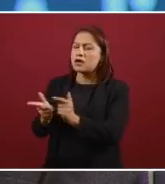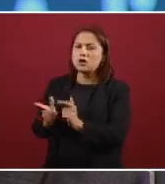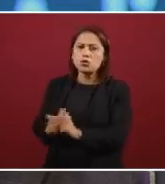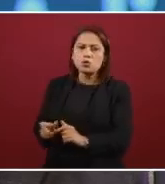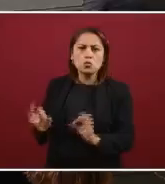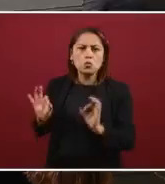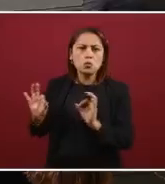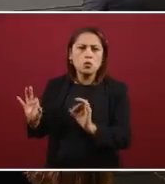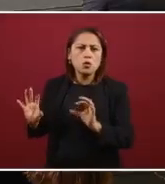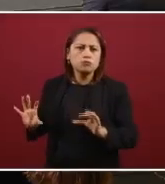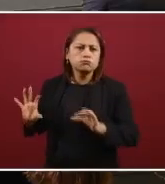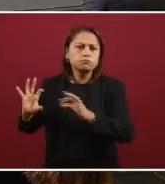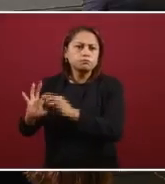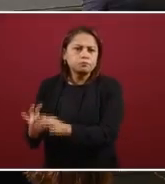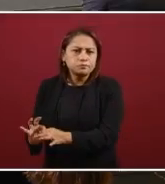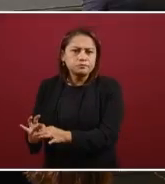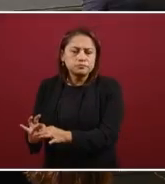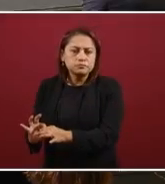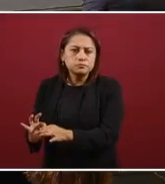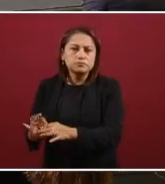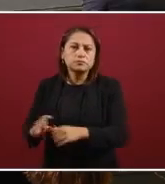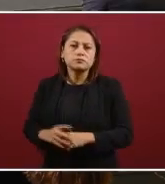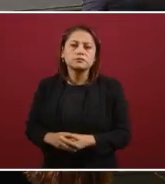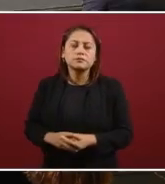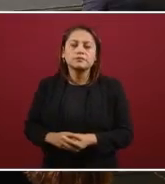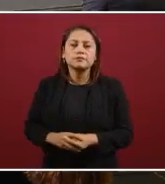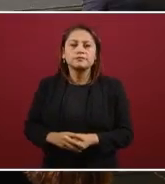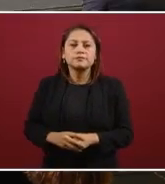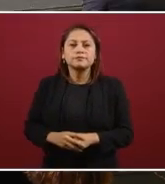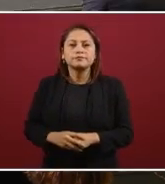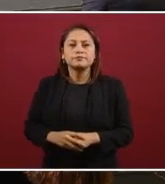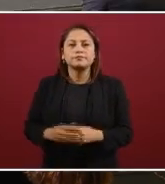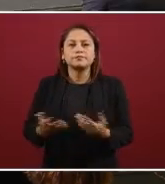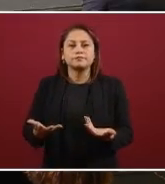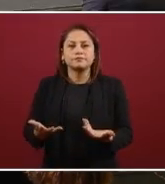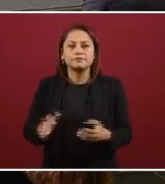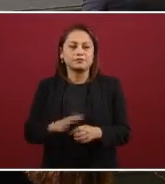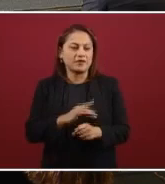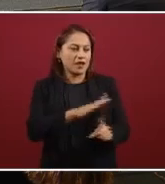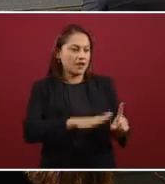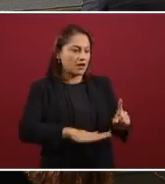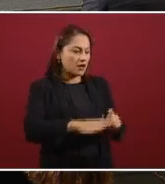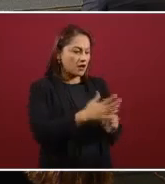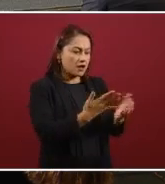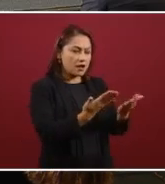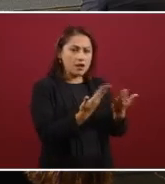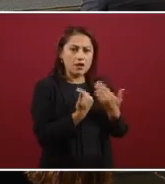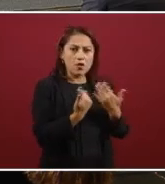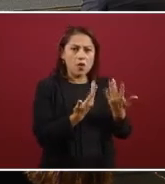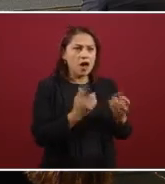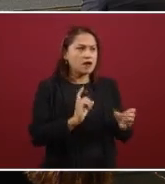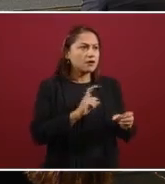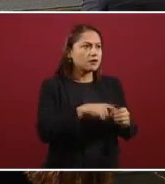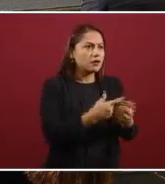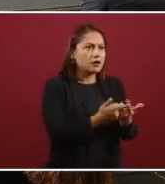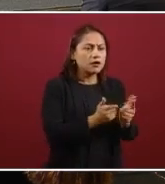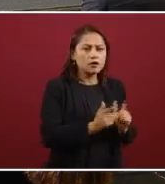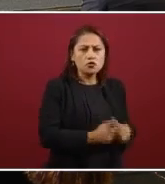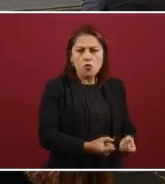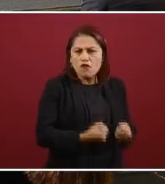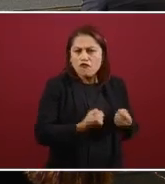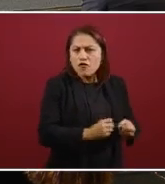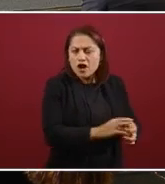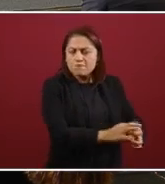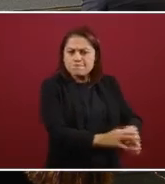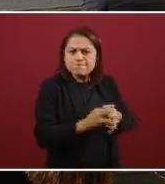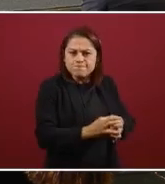actividades sociales convencionales están deprivados de ese espacio. No hay un mecanismo de construcción de